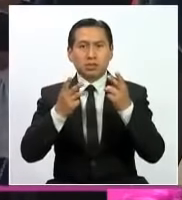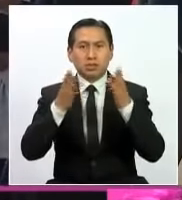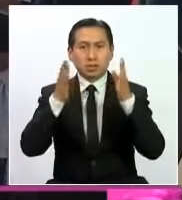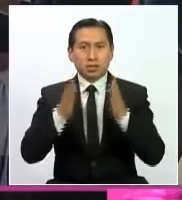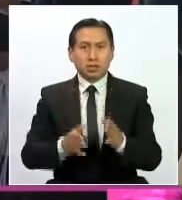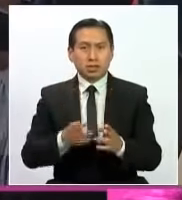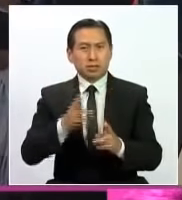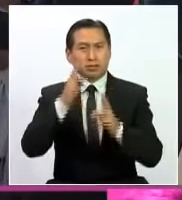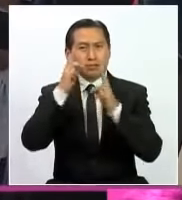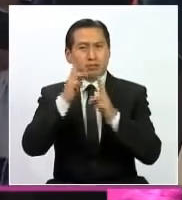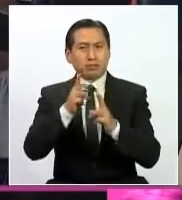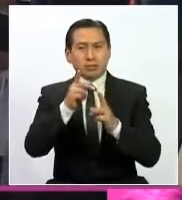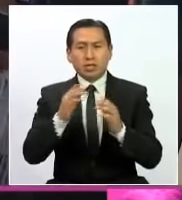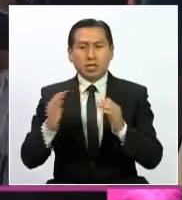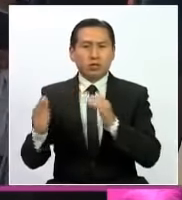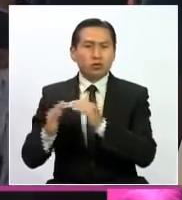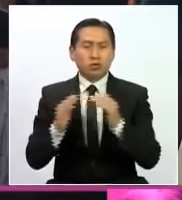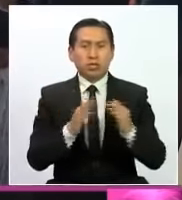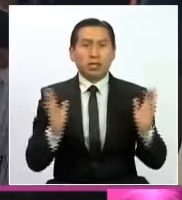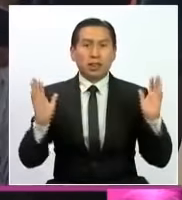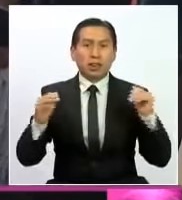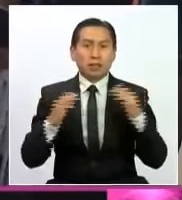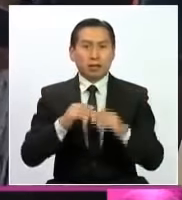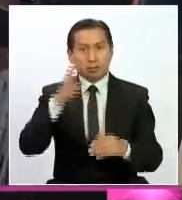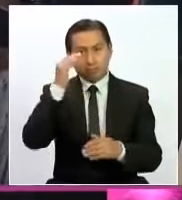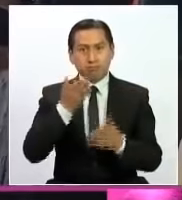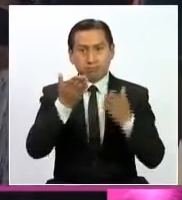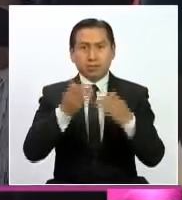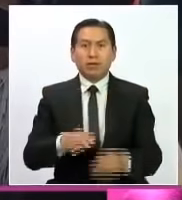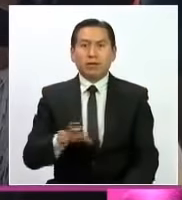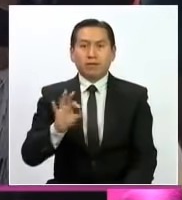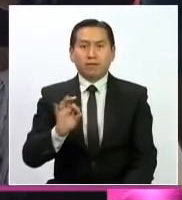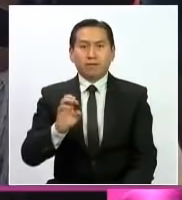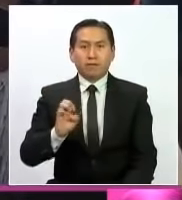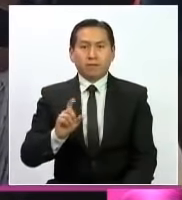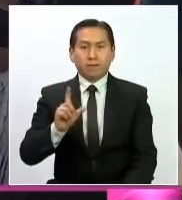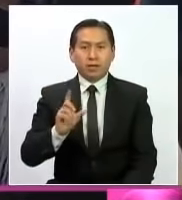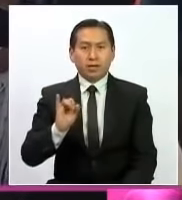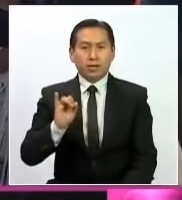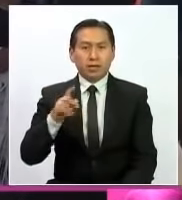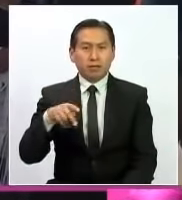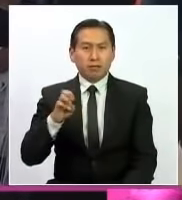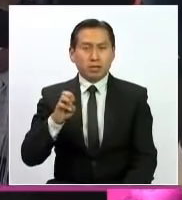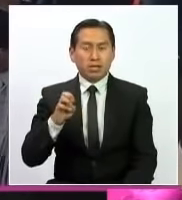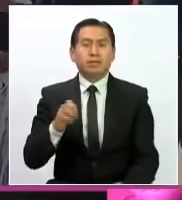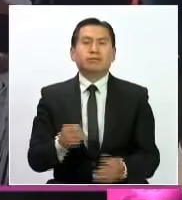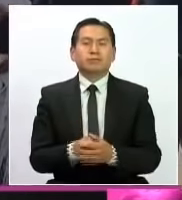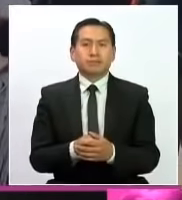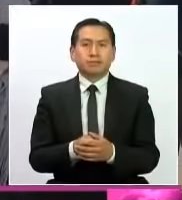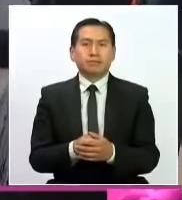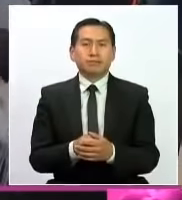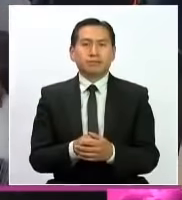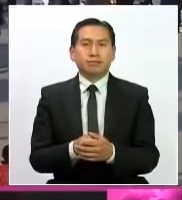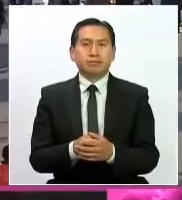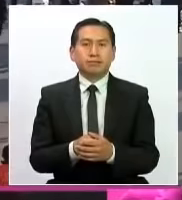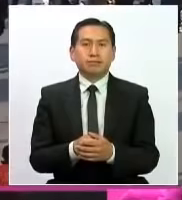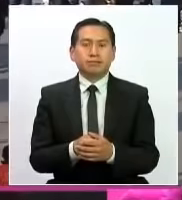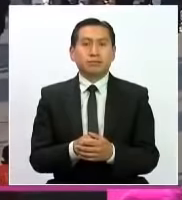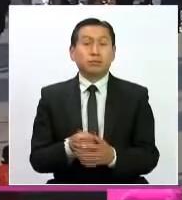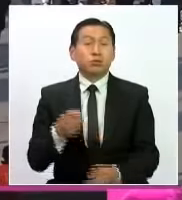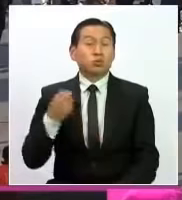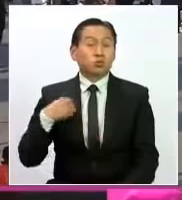Paz a don Felipe Juan Pablo Alonso de Todos los Santos de Borbón y de Grecia.